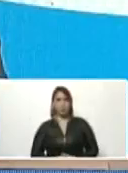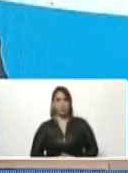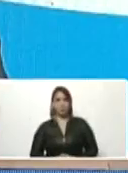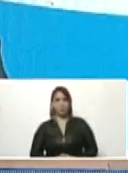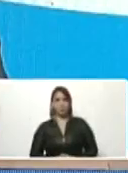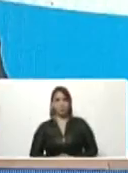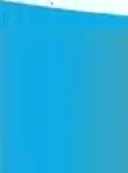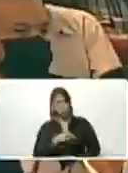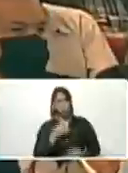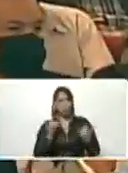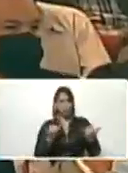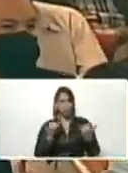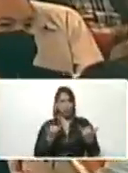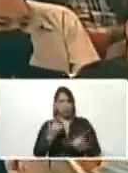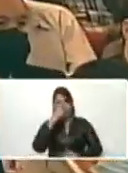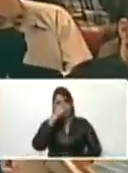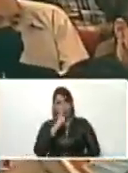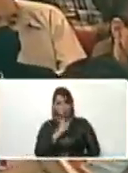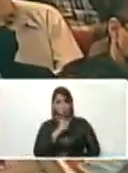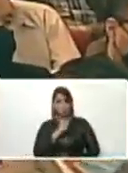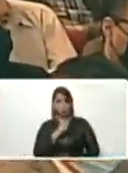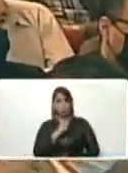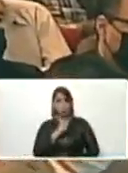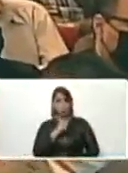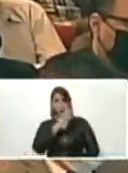Y creímos que es necesario